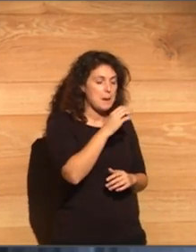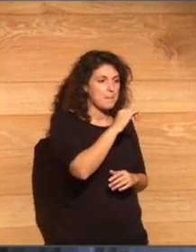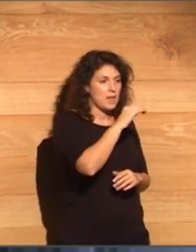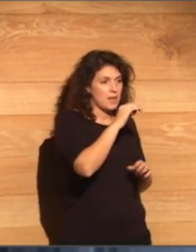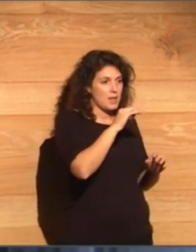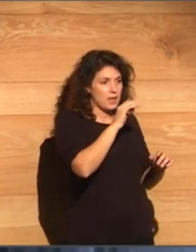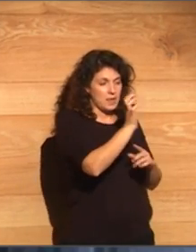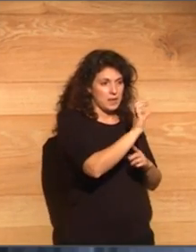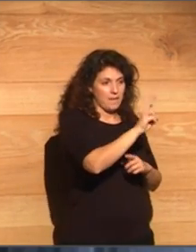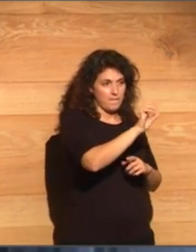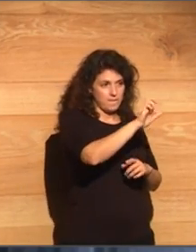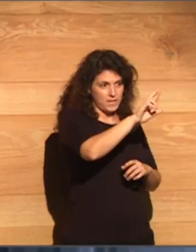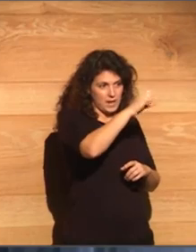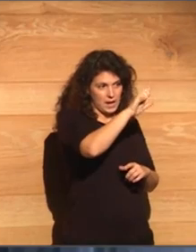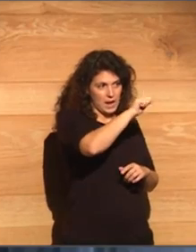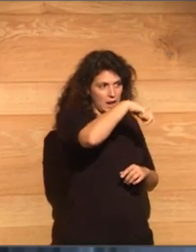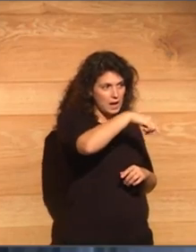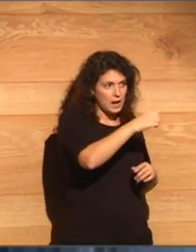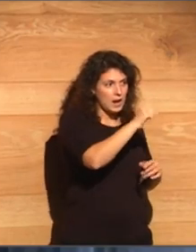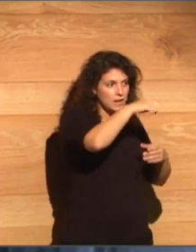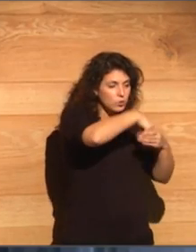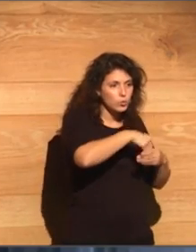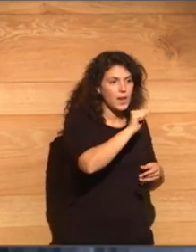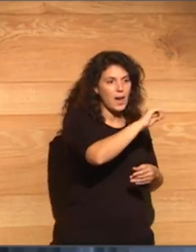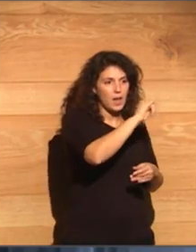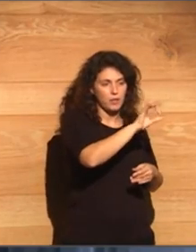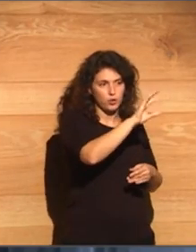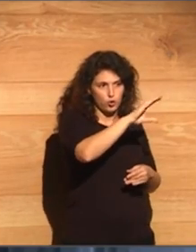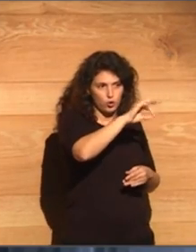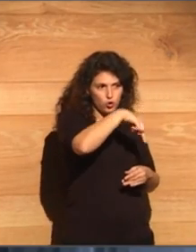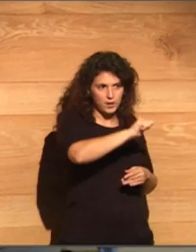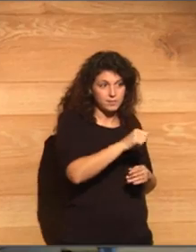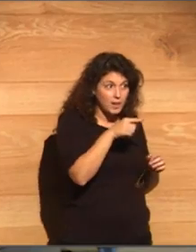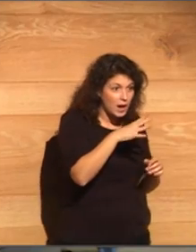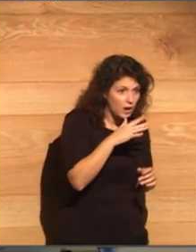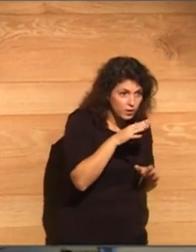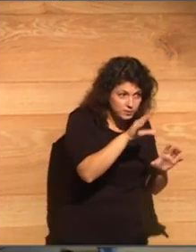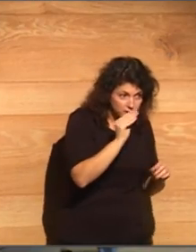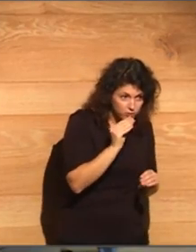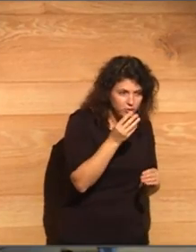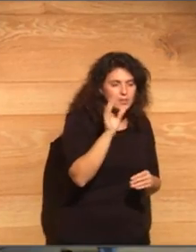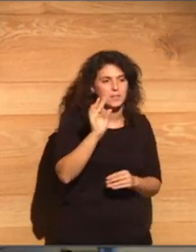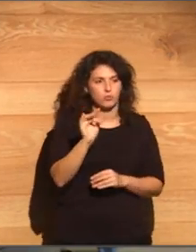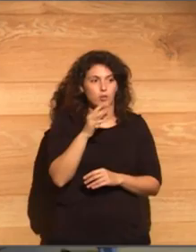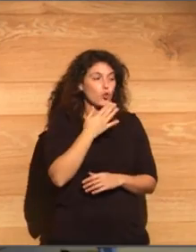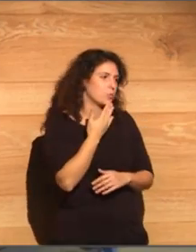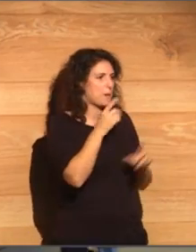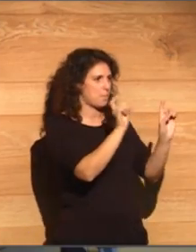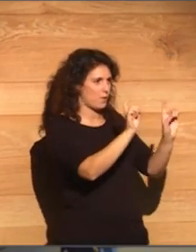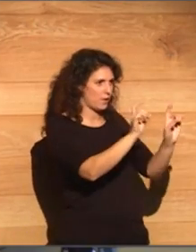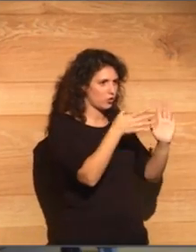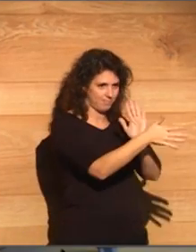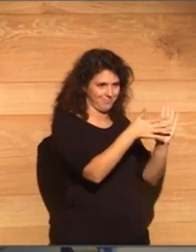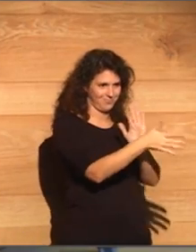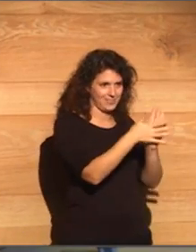de Berlanga, se va caminando más hacia el astracán. ¿Lo hemos entendido ahora? Vale, yo sí. Sí, lo dices como un profesor, ¿eh? Lo hemos